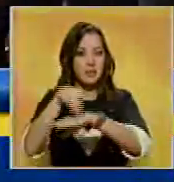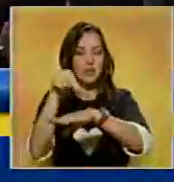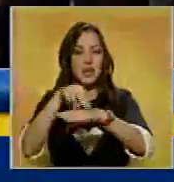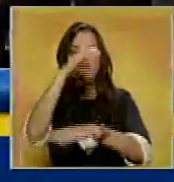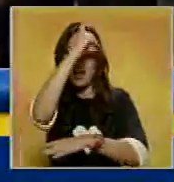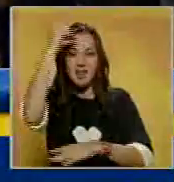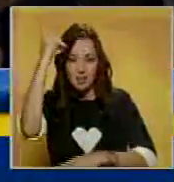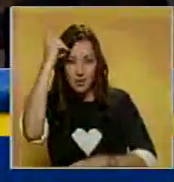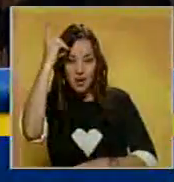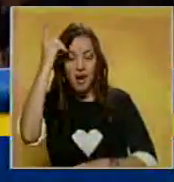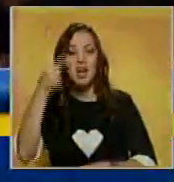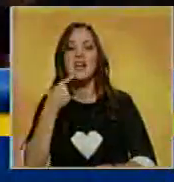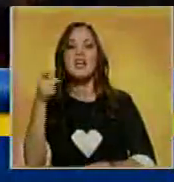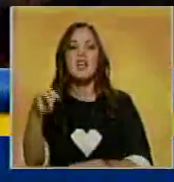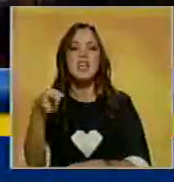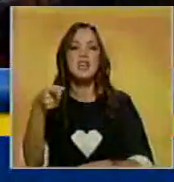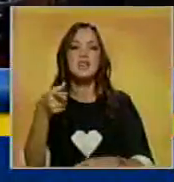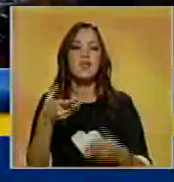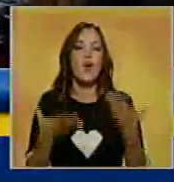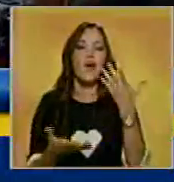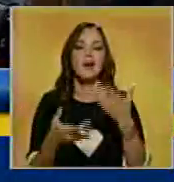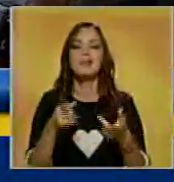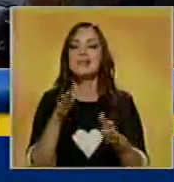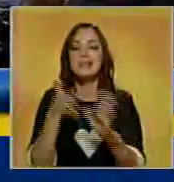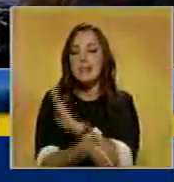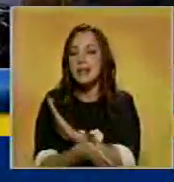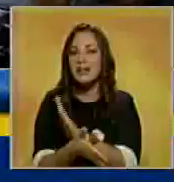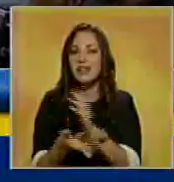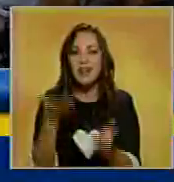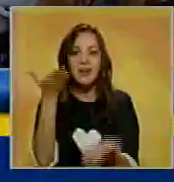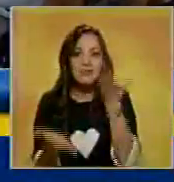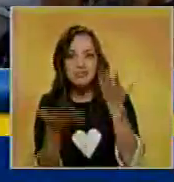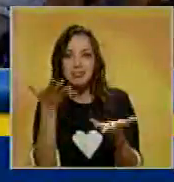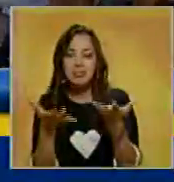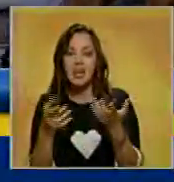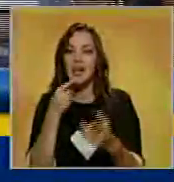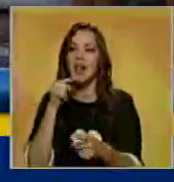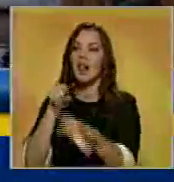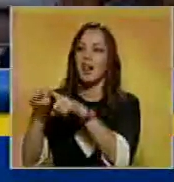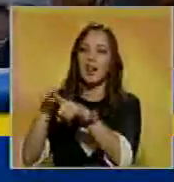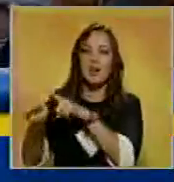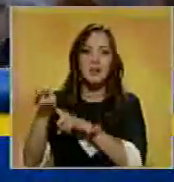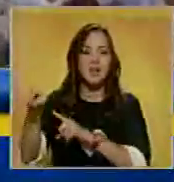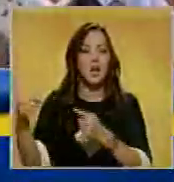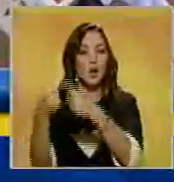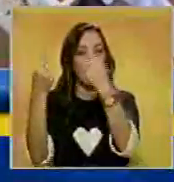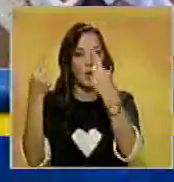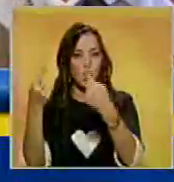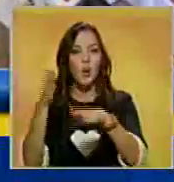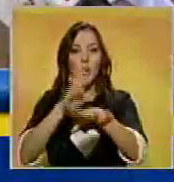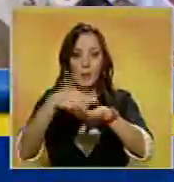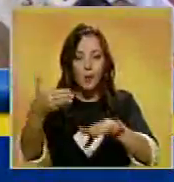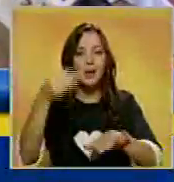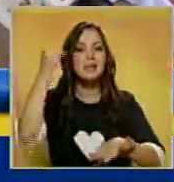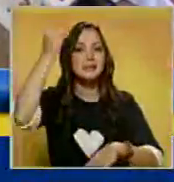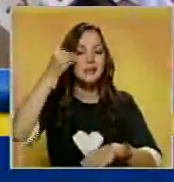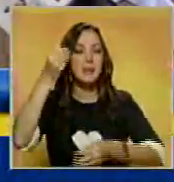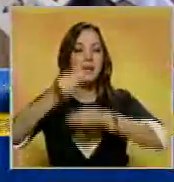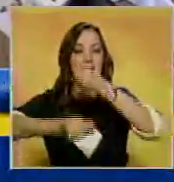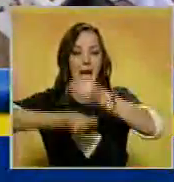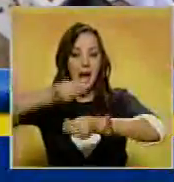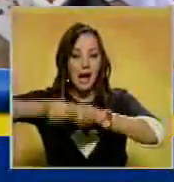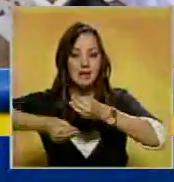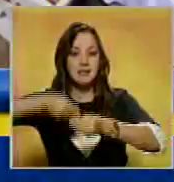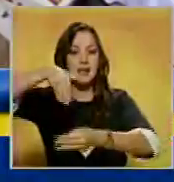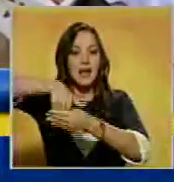una campaña de desestabilización internacional previa a las elecciones parlamentarias. Y tiene que ver con la campaña